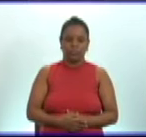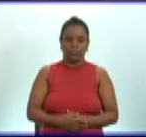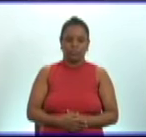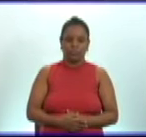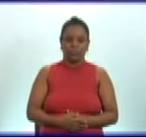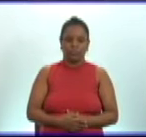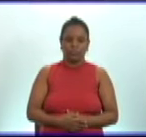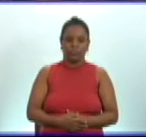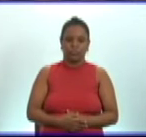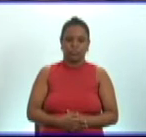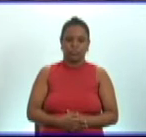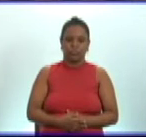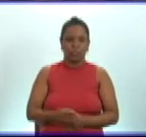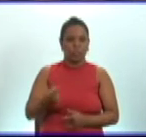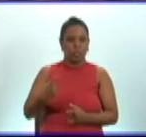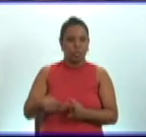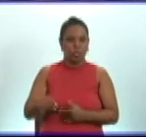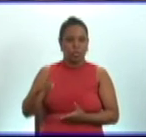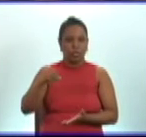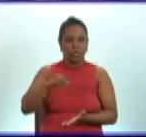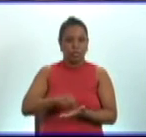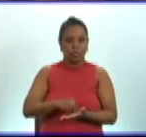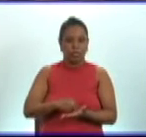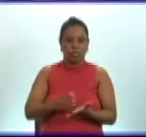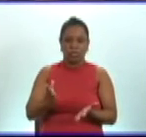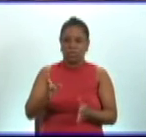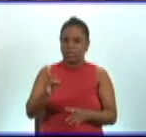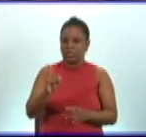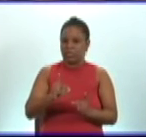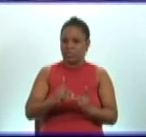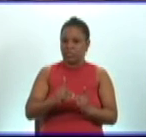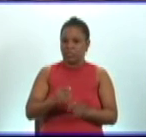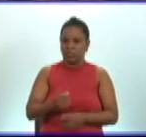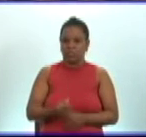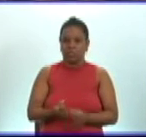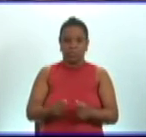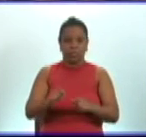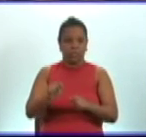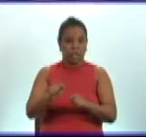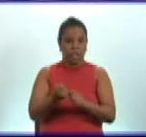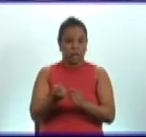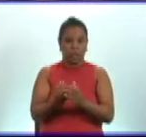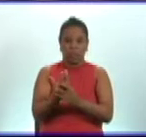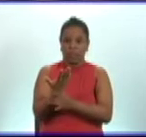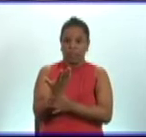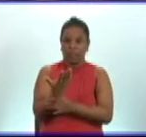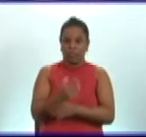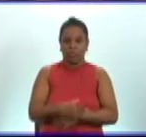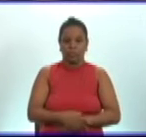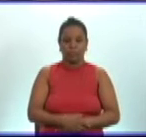Hubo otro que estuvo en el cementerio. El que arrancó la flor del jardín.